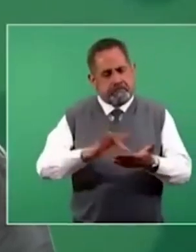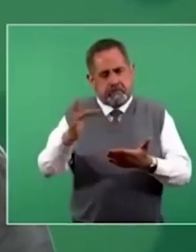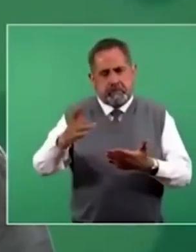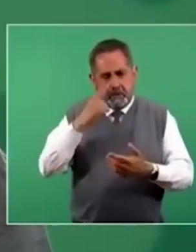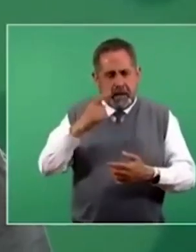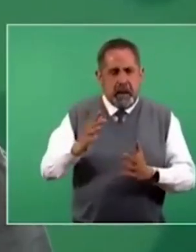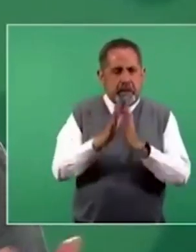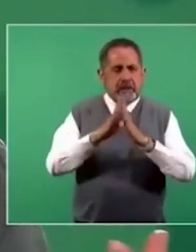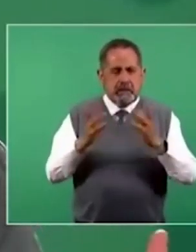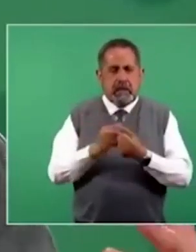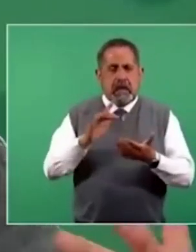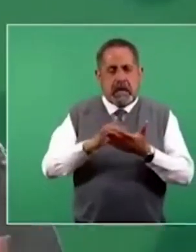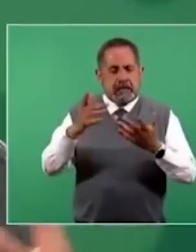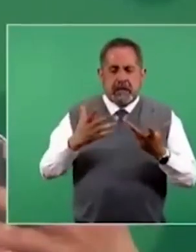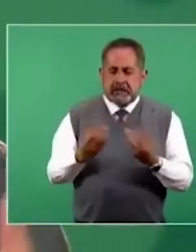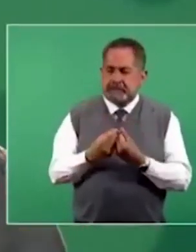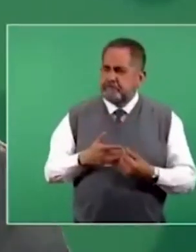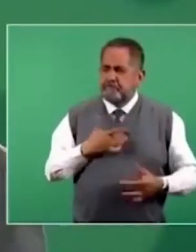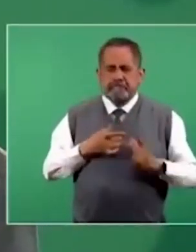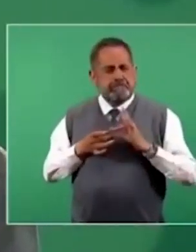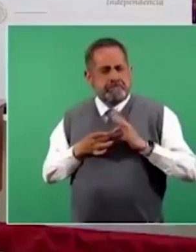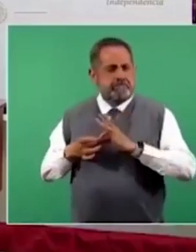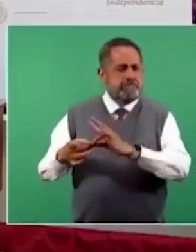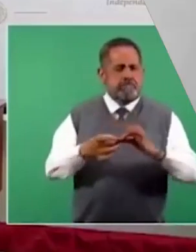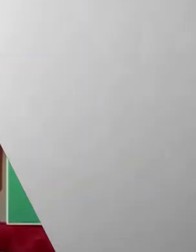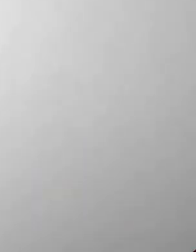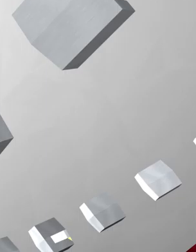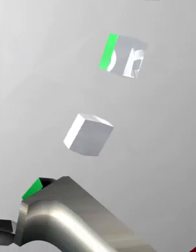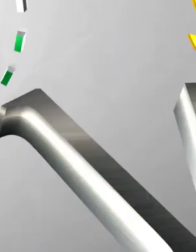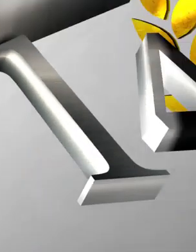exhortó a las y los mexicanos que contribuyan con estas